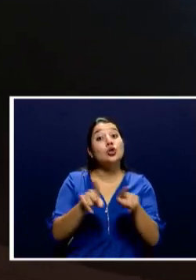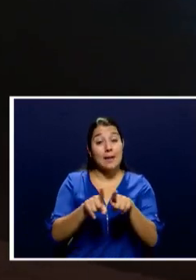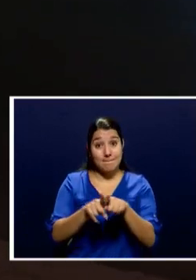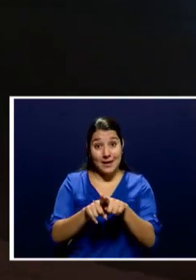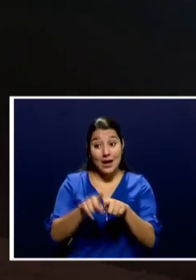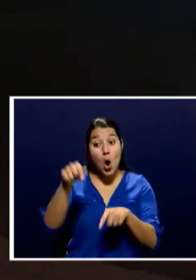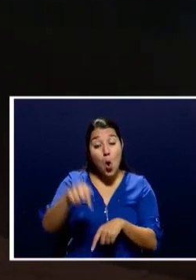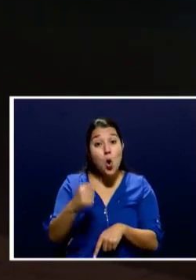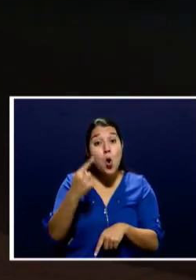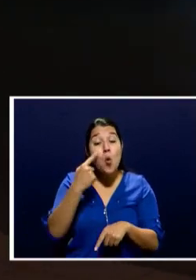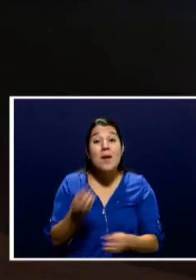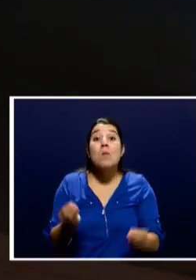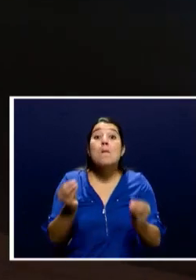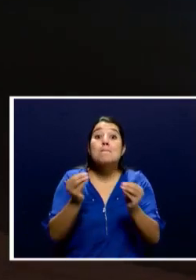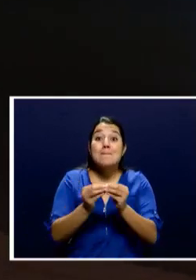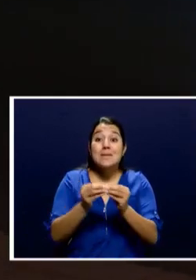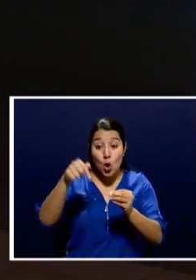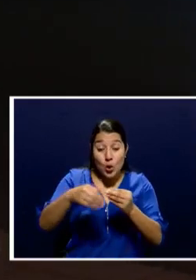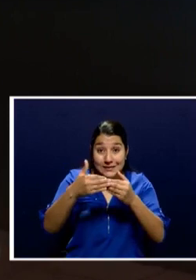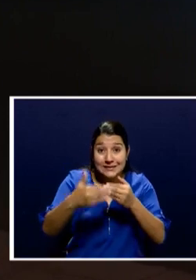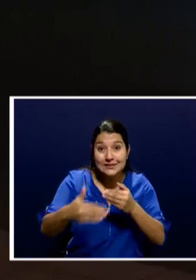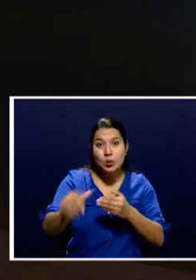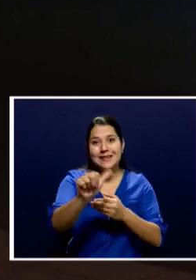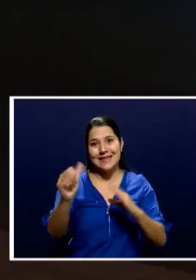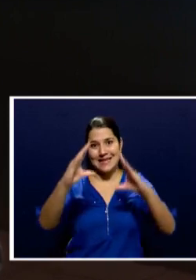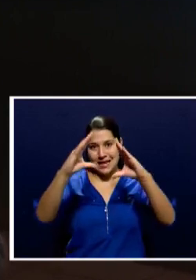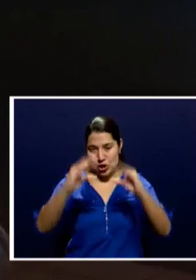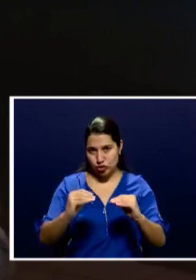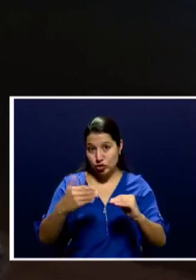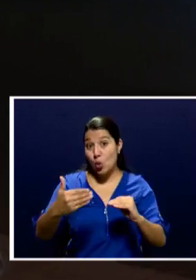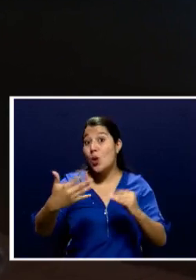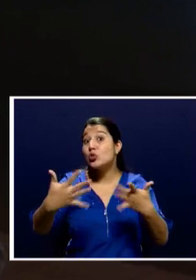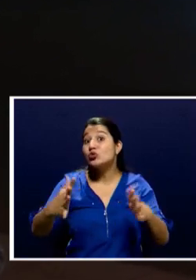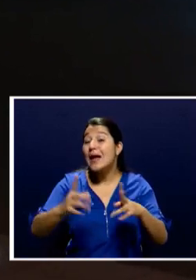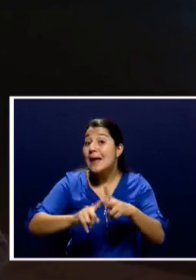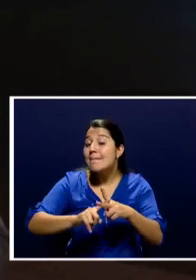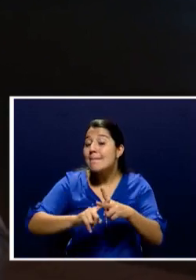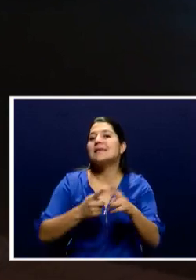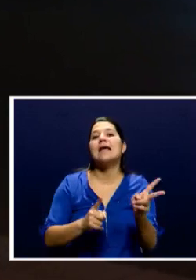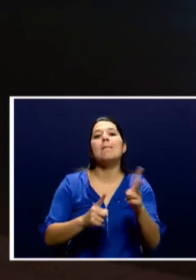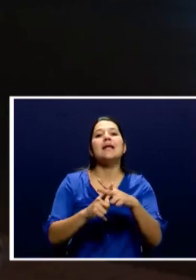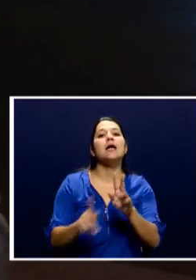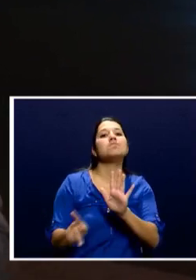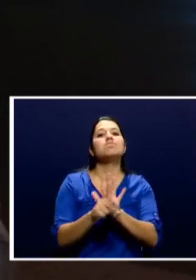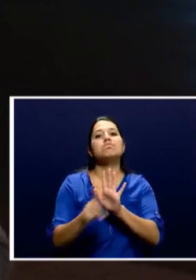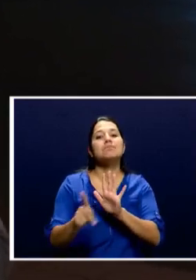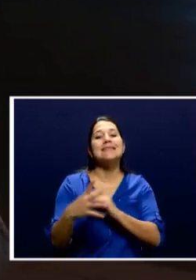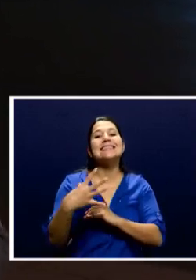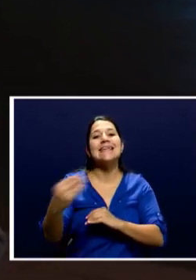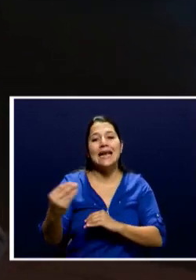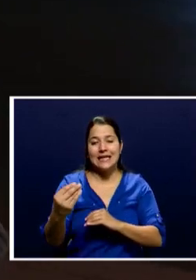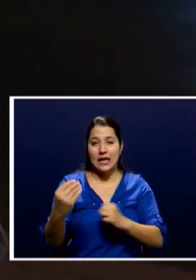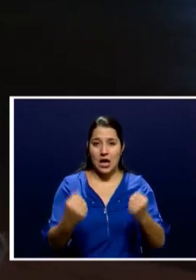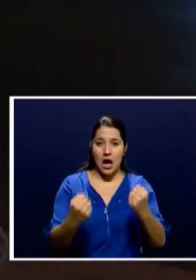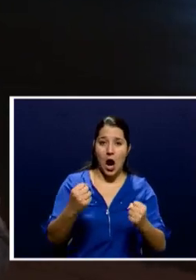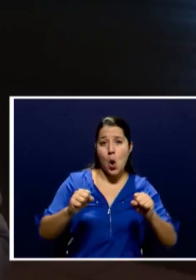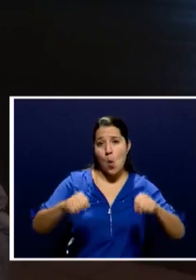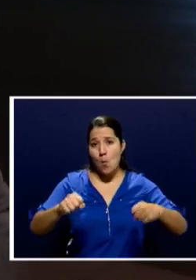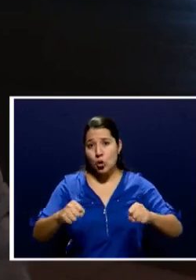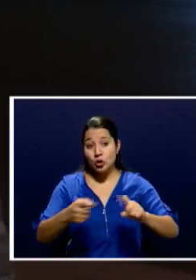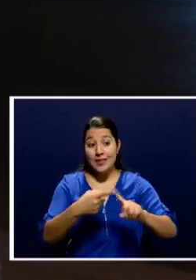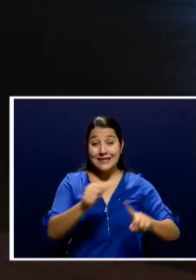a partir de las 10 de la noche, cuando comience a regir el día de hoy la restricción vehicular de 10 a 5 de